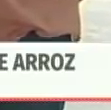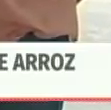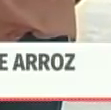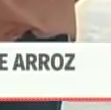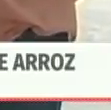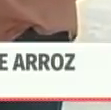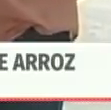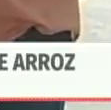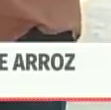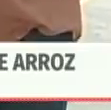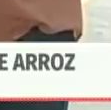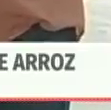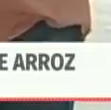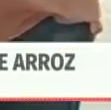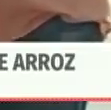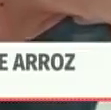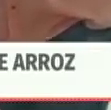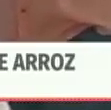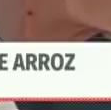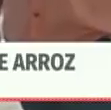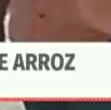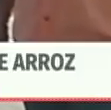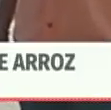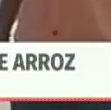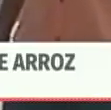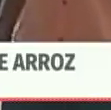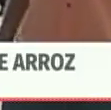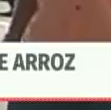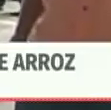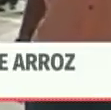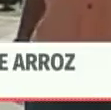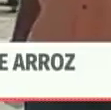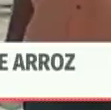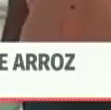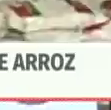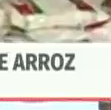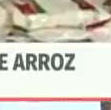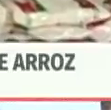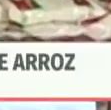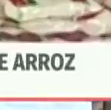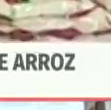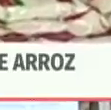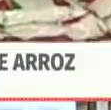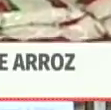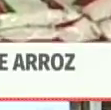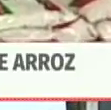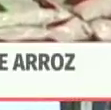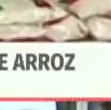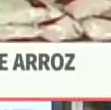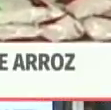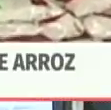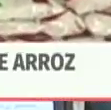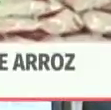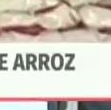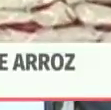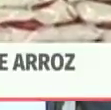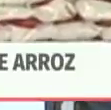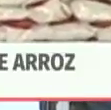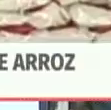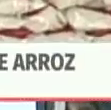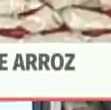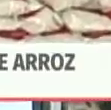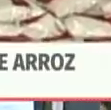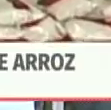17.548 hectáreas de arroz sembrada para el ciclo norte-verano. Ese arroz que se está sembrando con los productores,